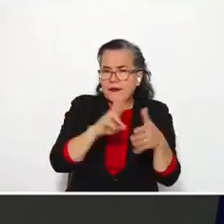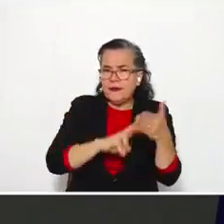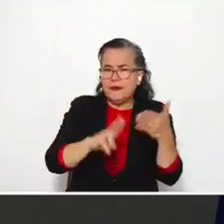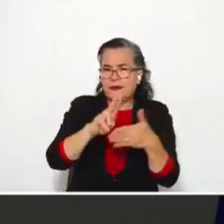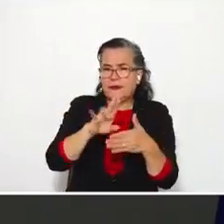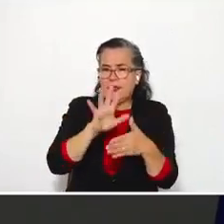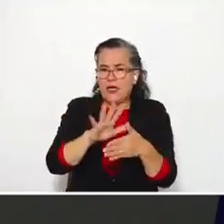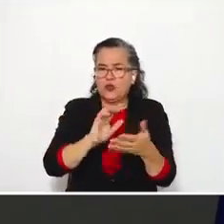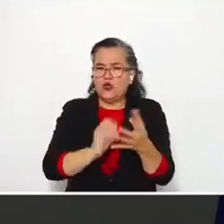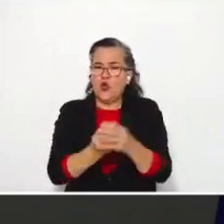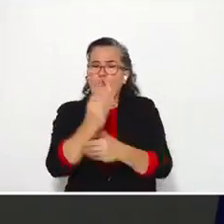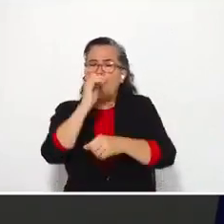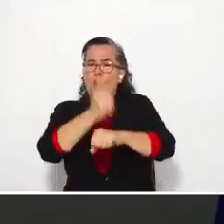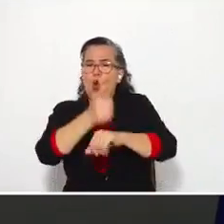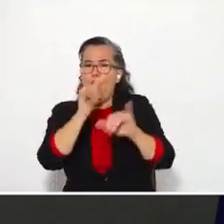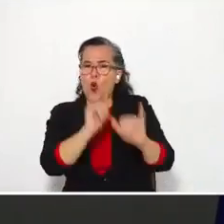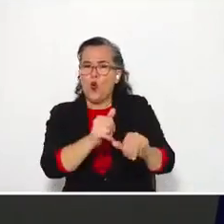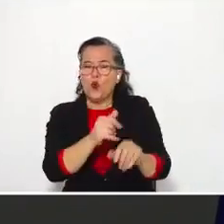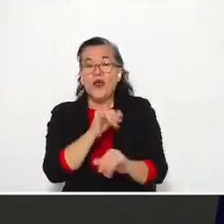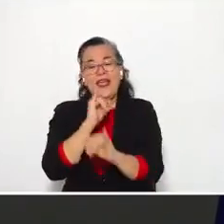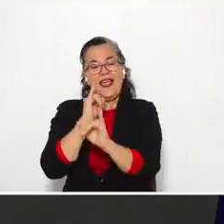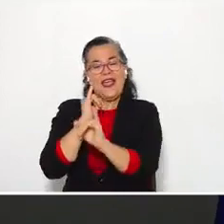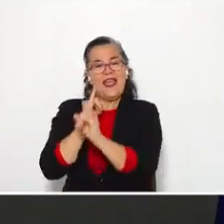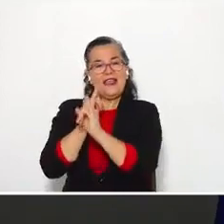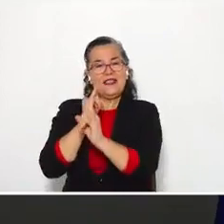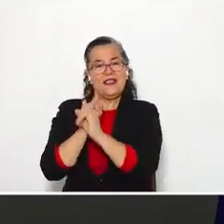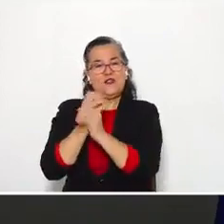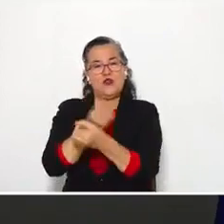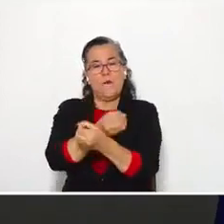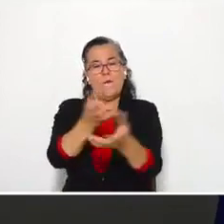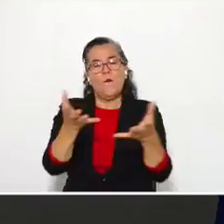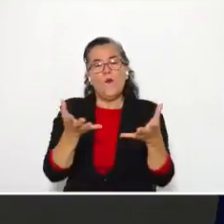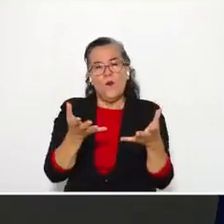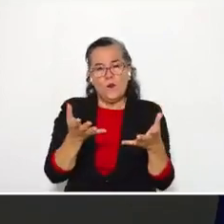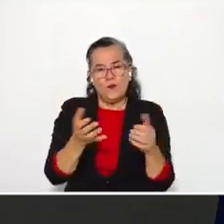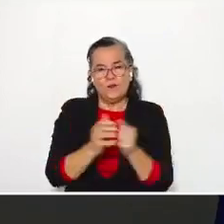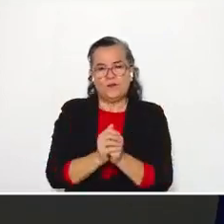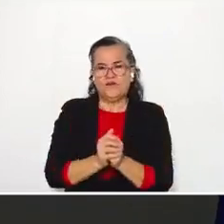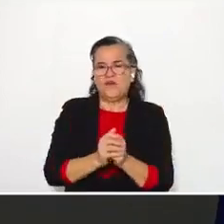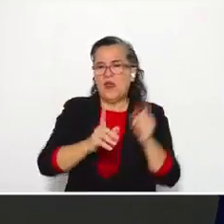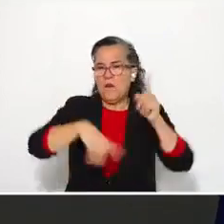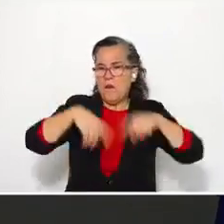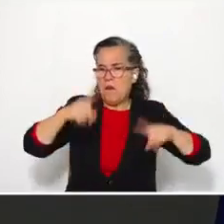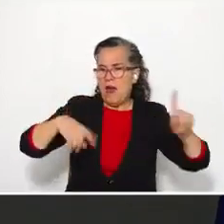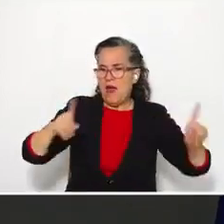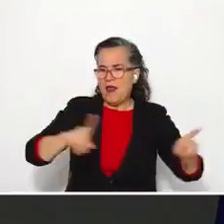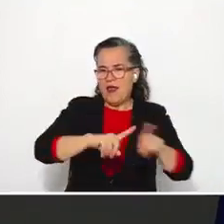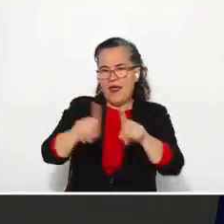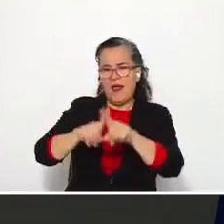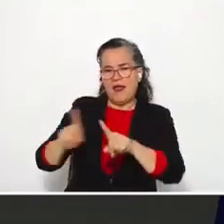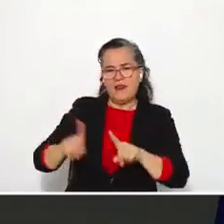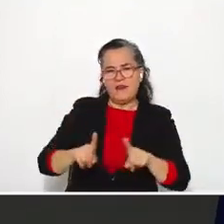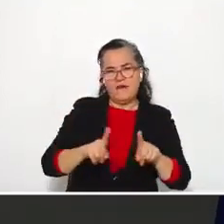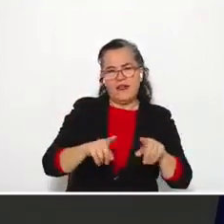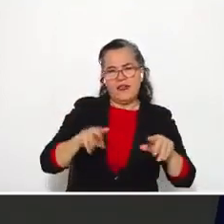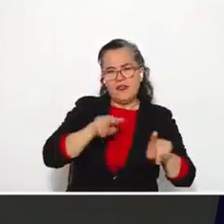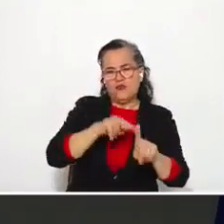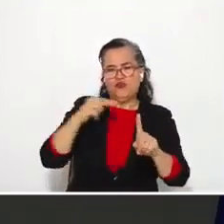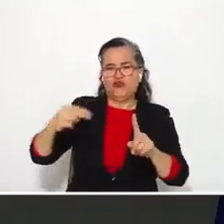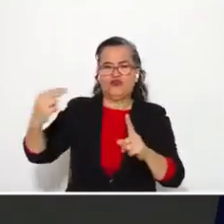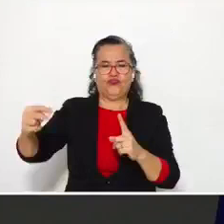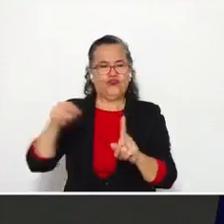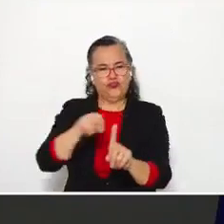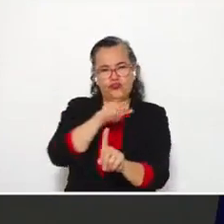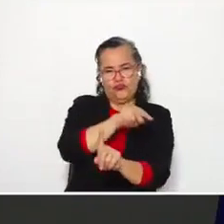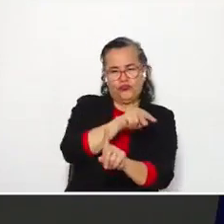en su constitución misma, una institución plural, variada en muchas posiciones, y su